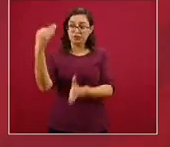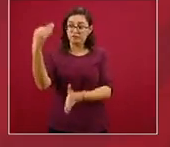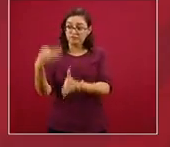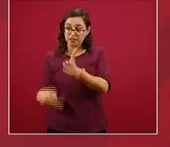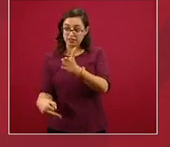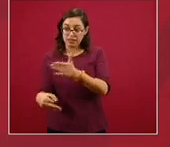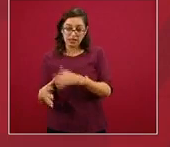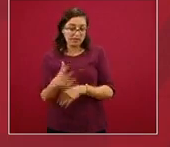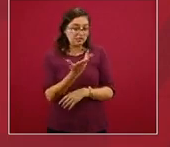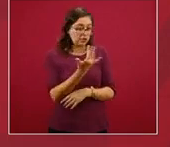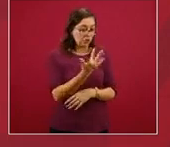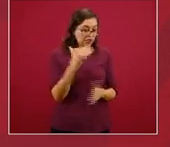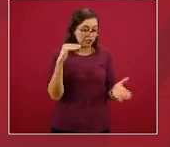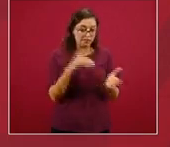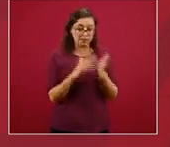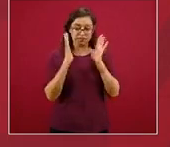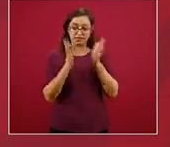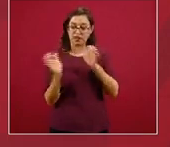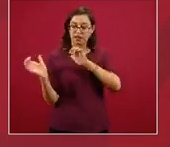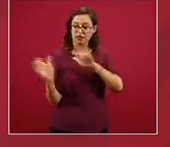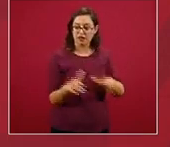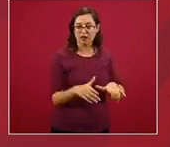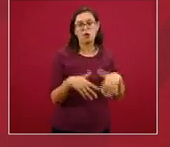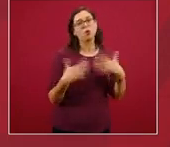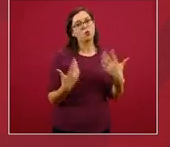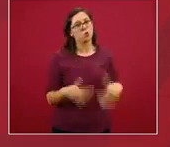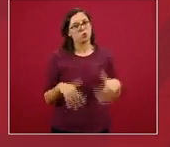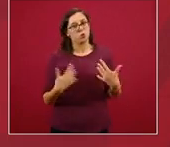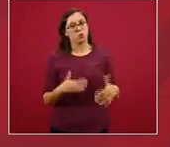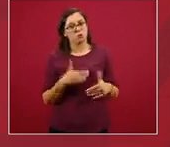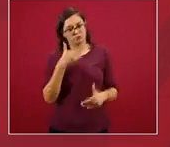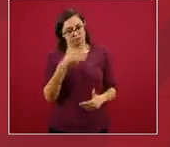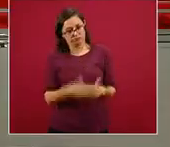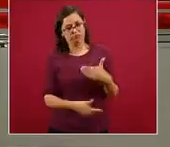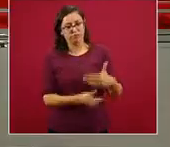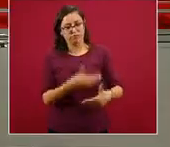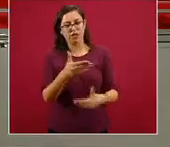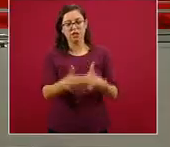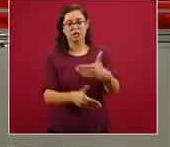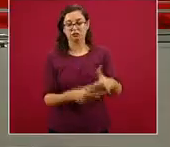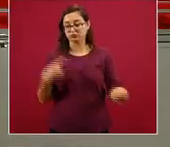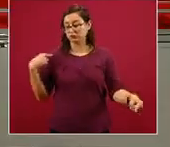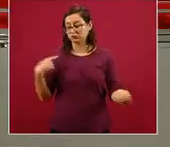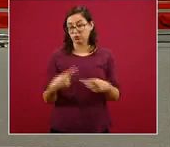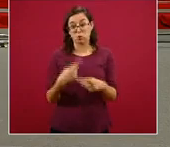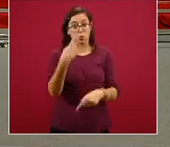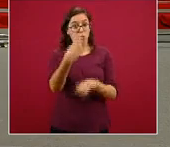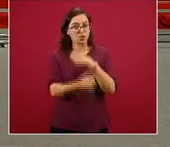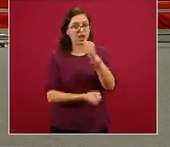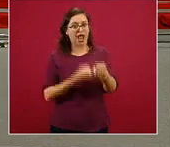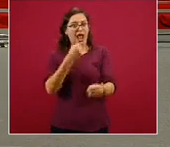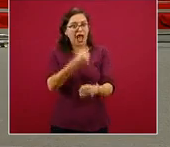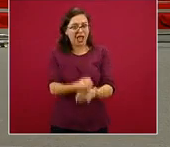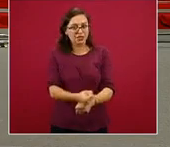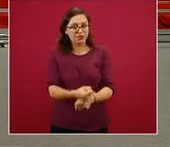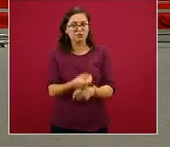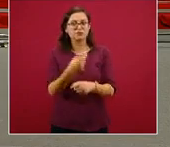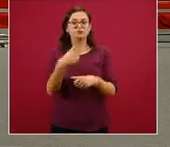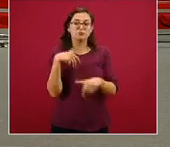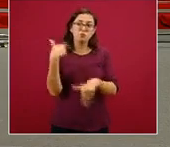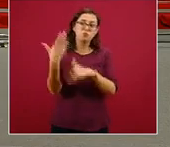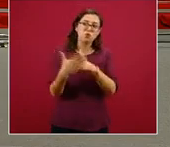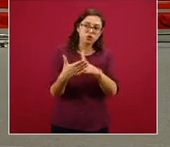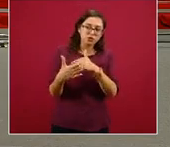quinta parte de lo que se requiere. Estamos dando un primer paso en este 2020 para poder empezar